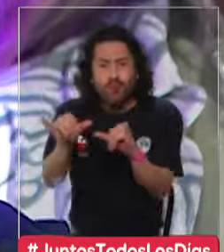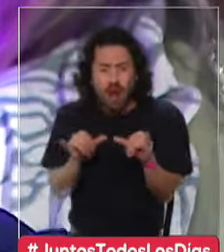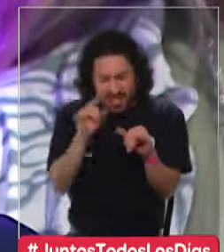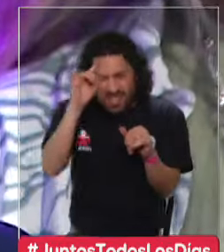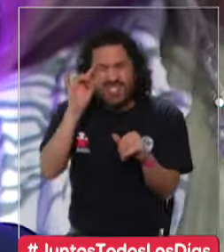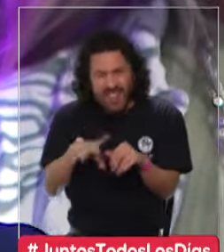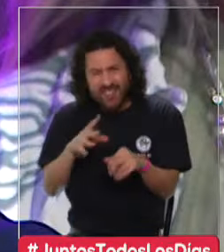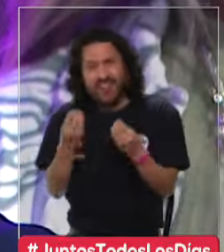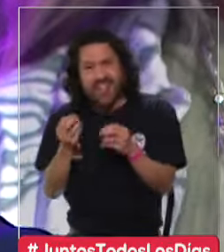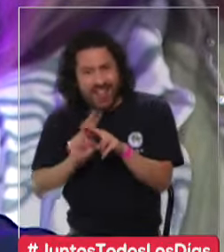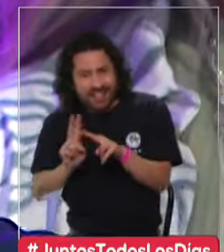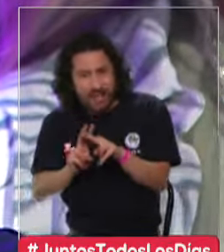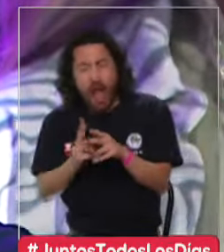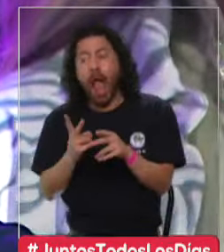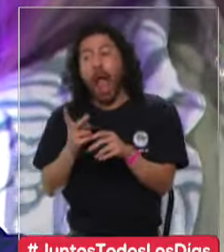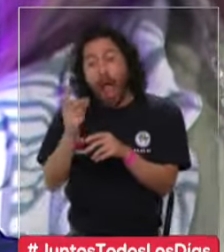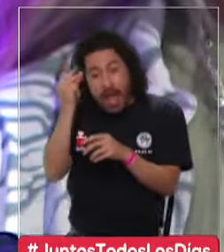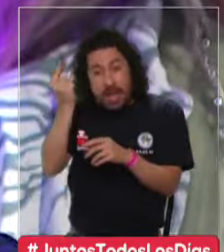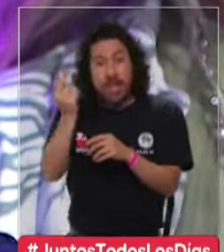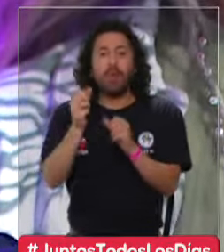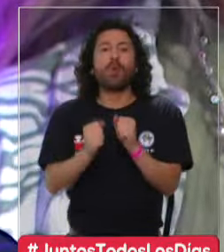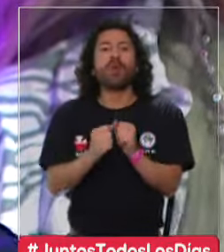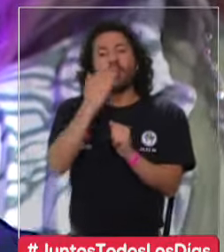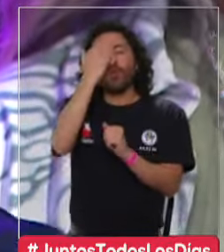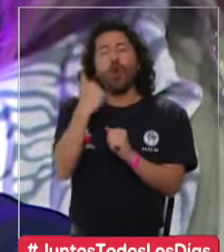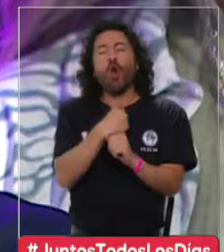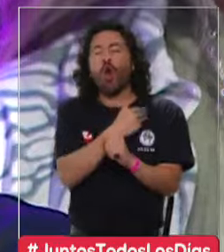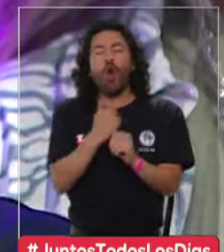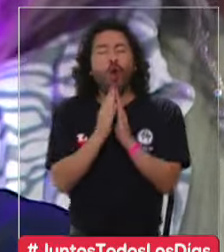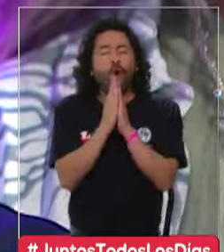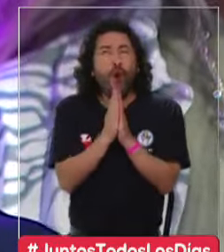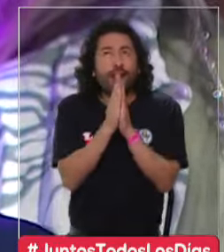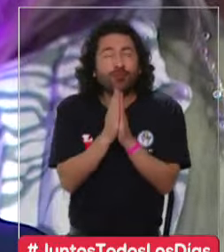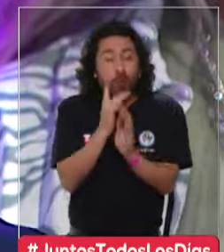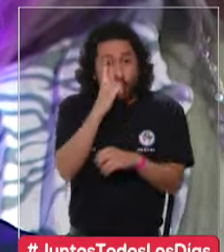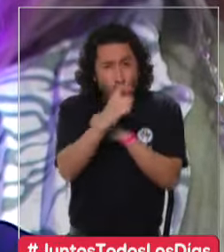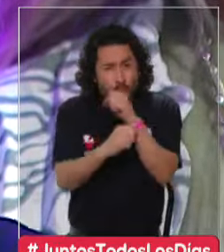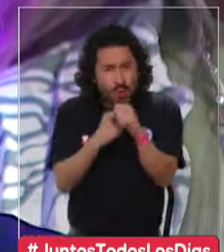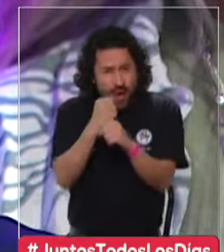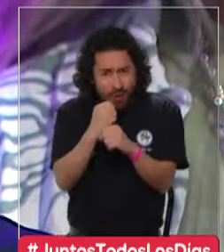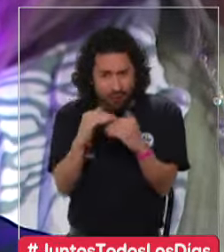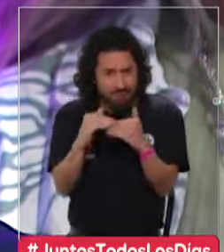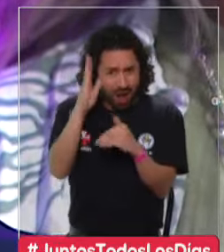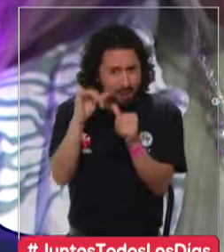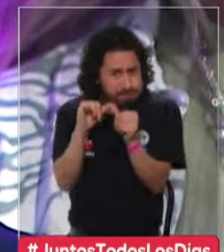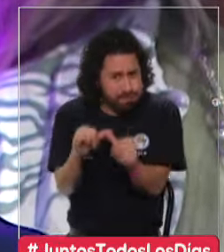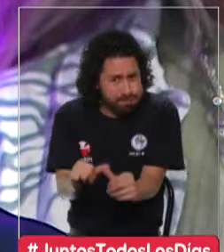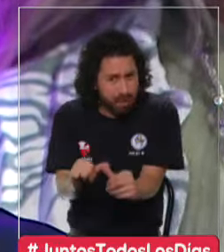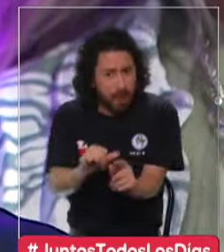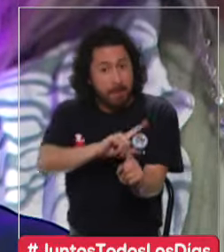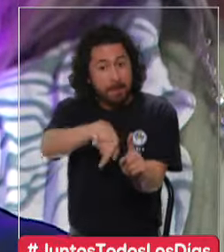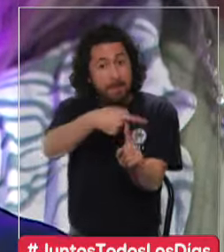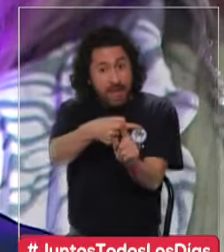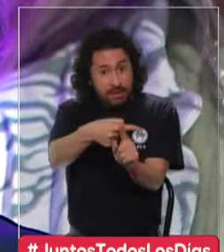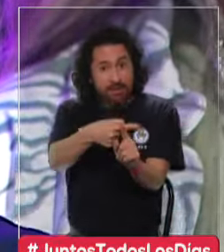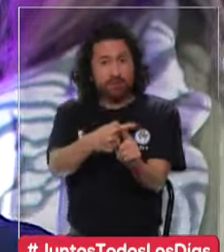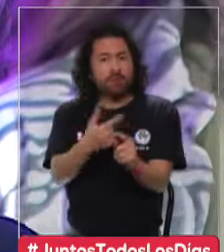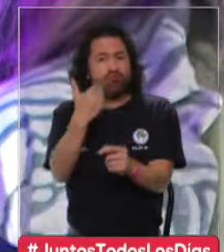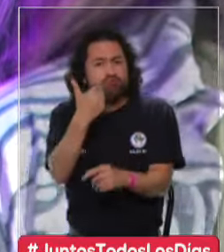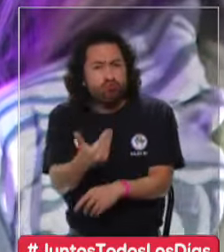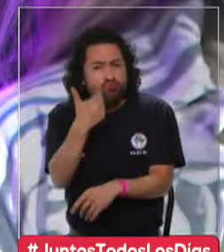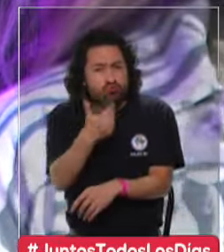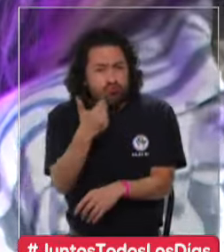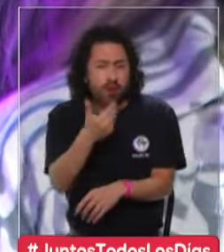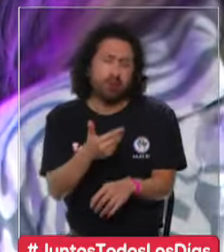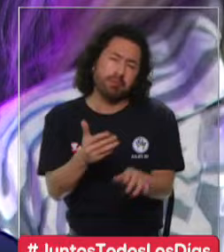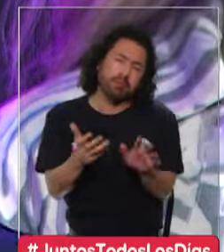bueno, hicimos estas cadenas de oración que duraron más de un año y además también hicimos estas donaciones que a lo